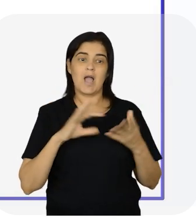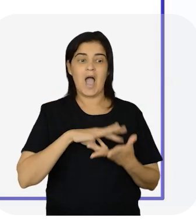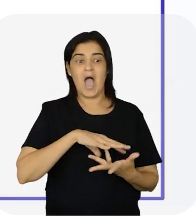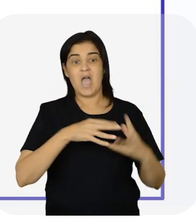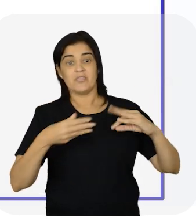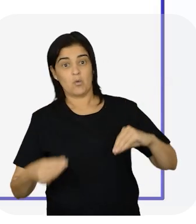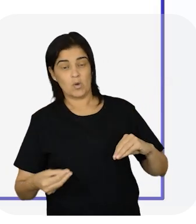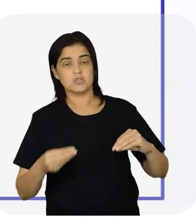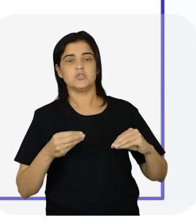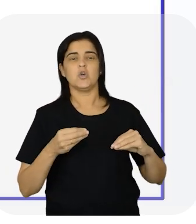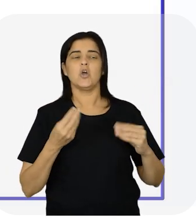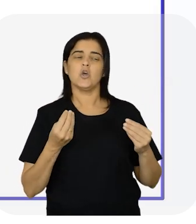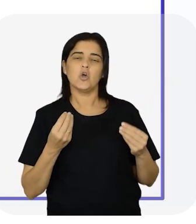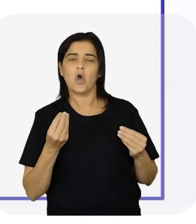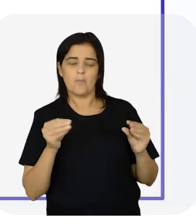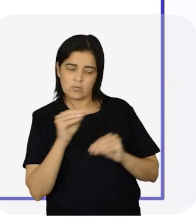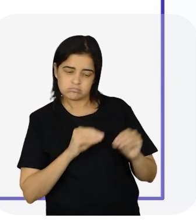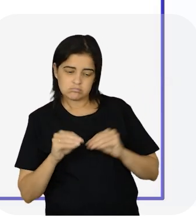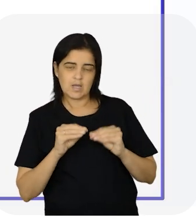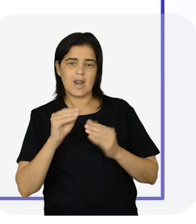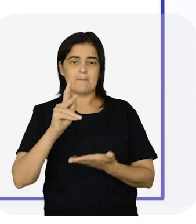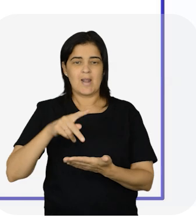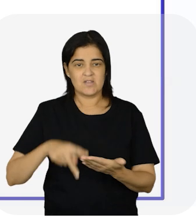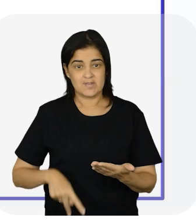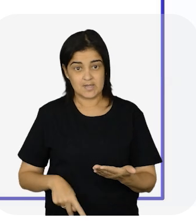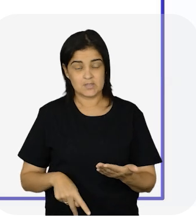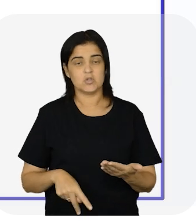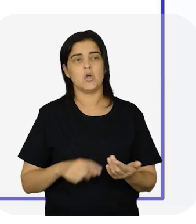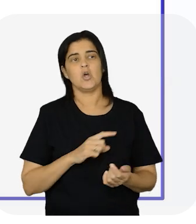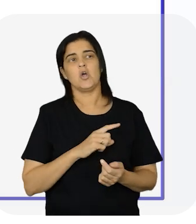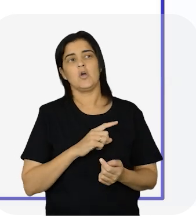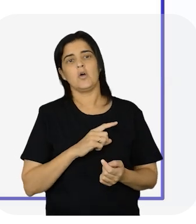adecuaciones y de los ajustes a la planificación, no